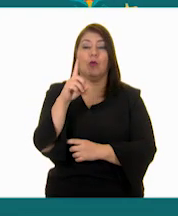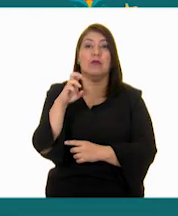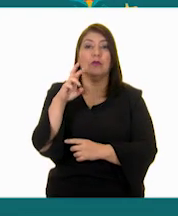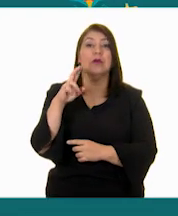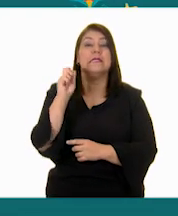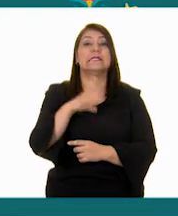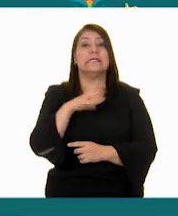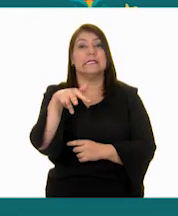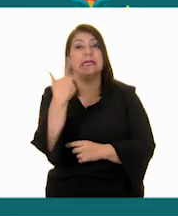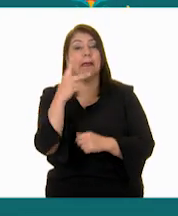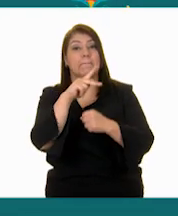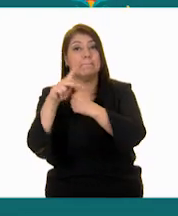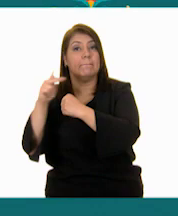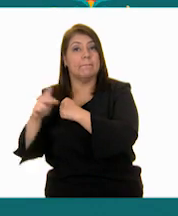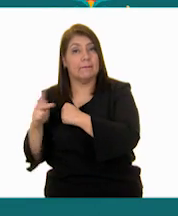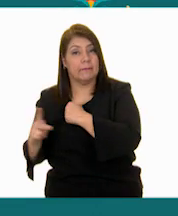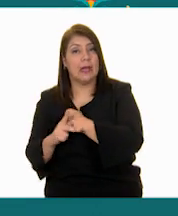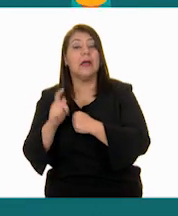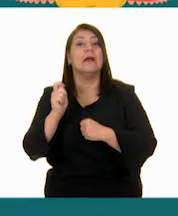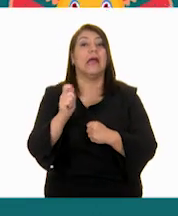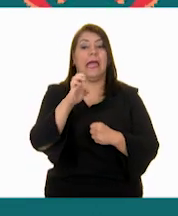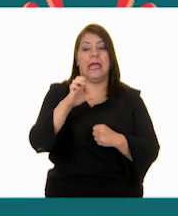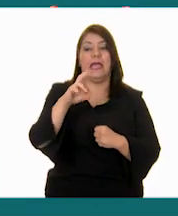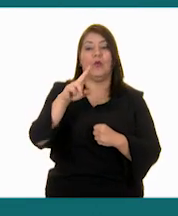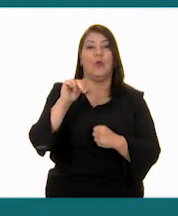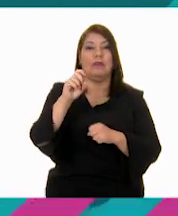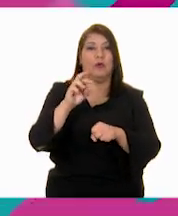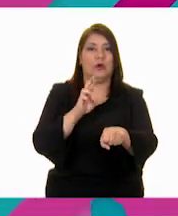supuesto, el país de Ecuador es uno de ellos.